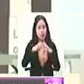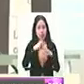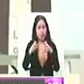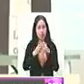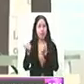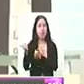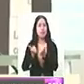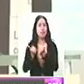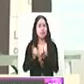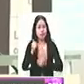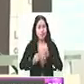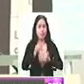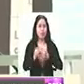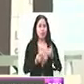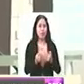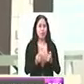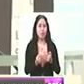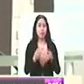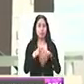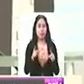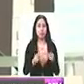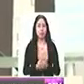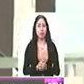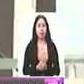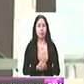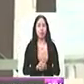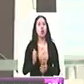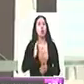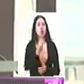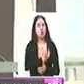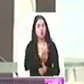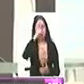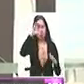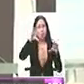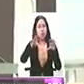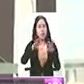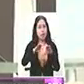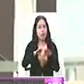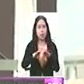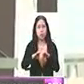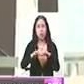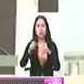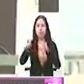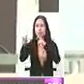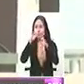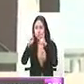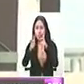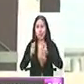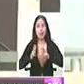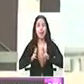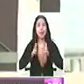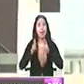proceso, pero si no hubiese sido todo esto, la vigilancia, la dotación